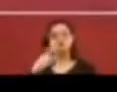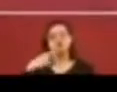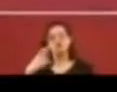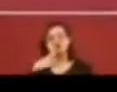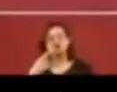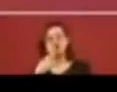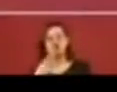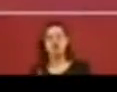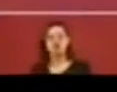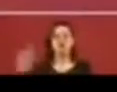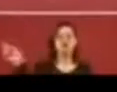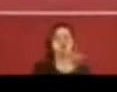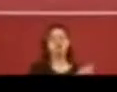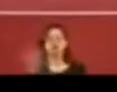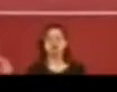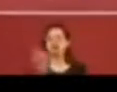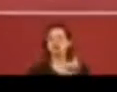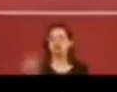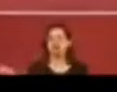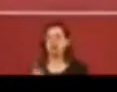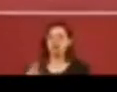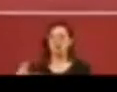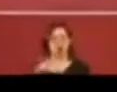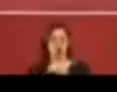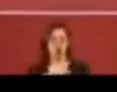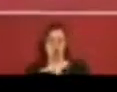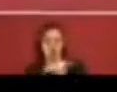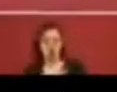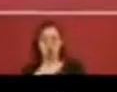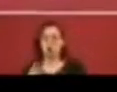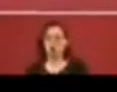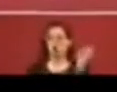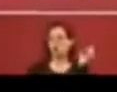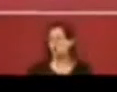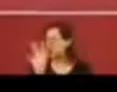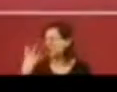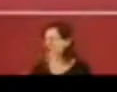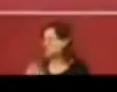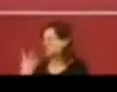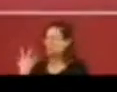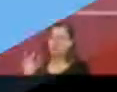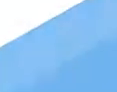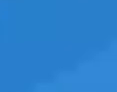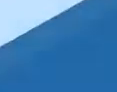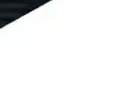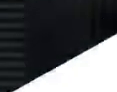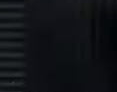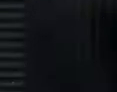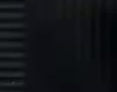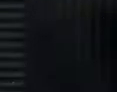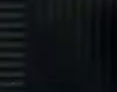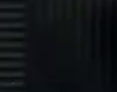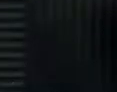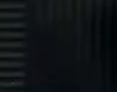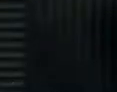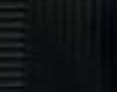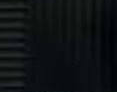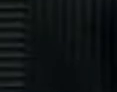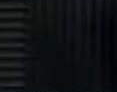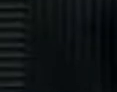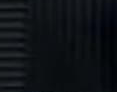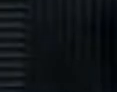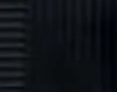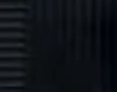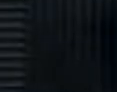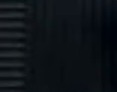desinfectantes en aerosol o toneladas de cloro o nuevas moléculas. No existe tampoco una utilidad.